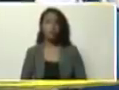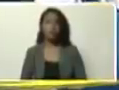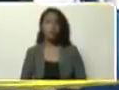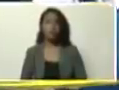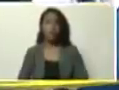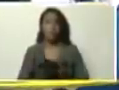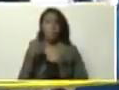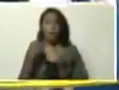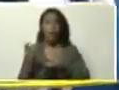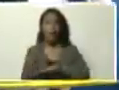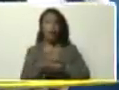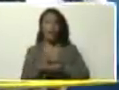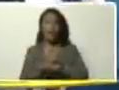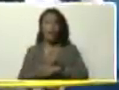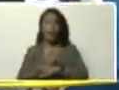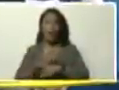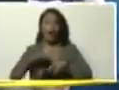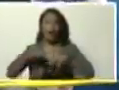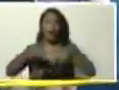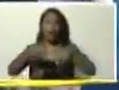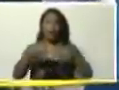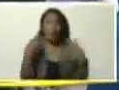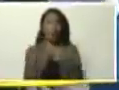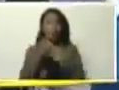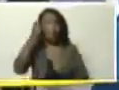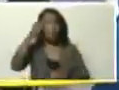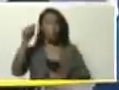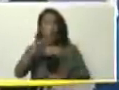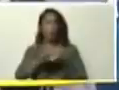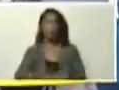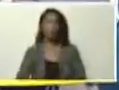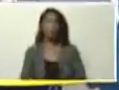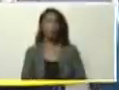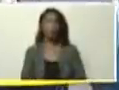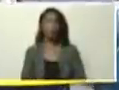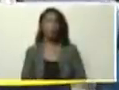Para gobernar caminando los pueblos.